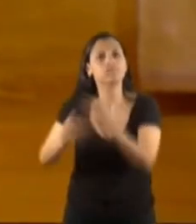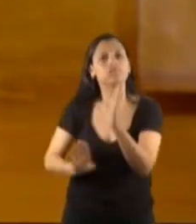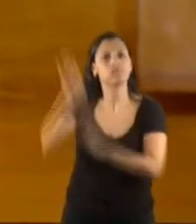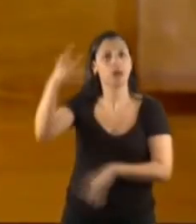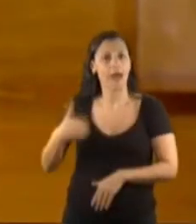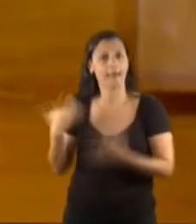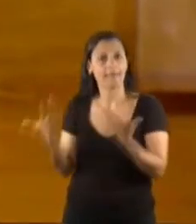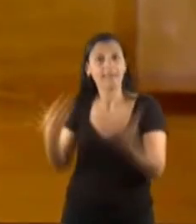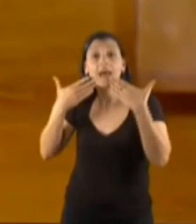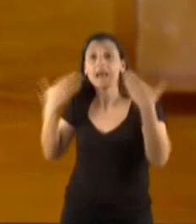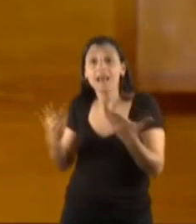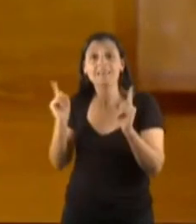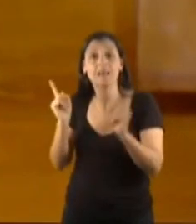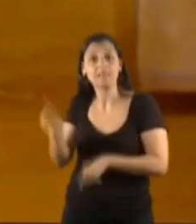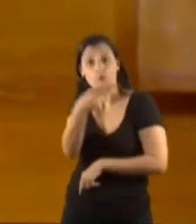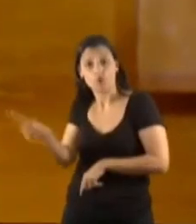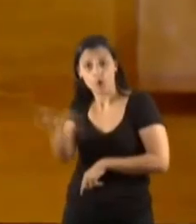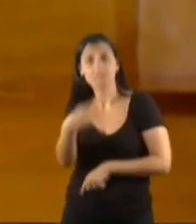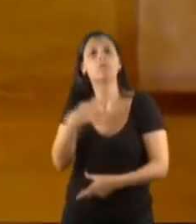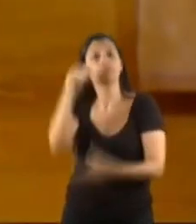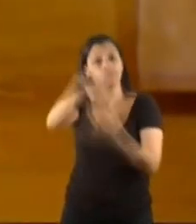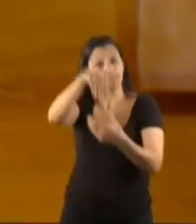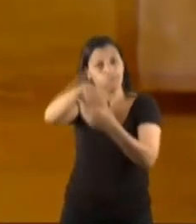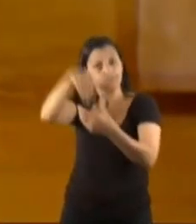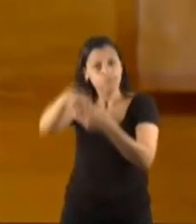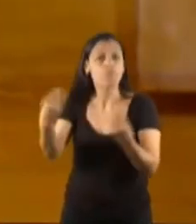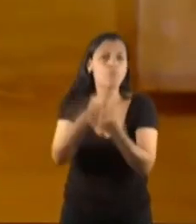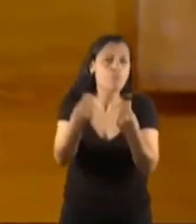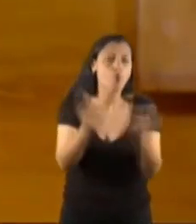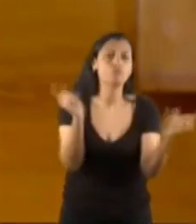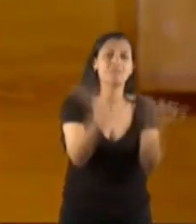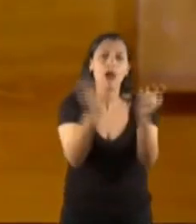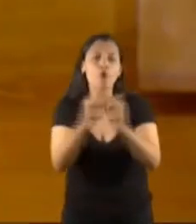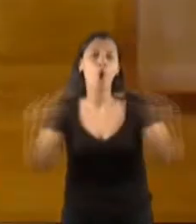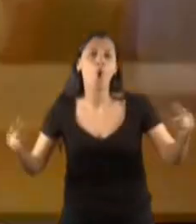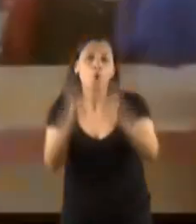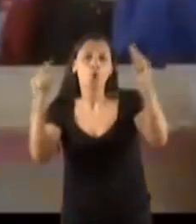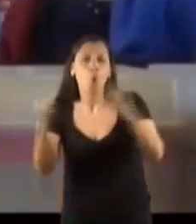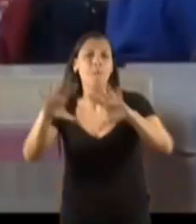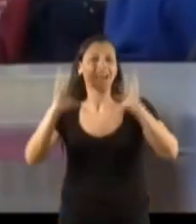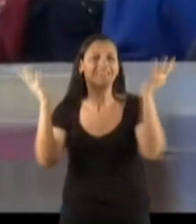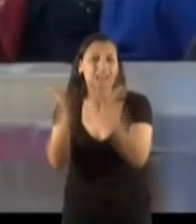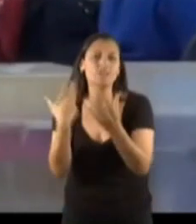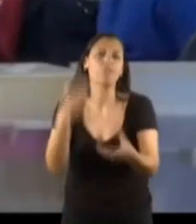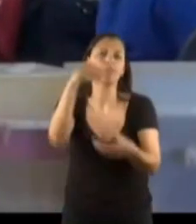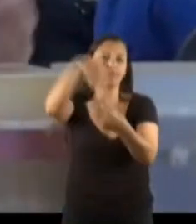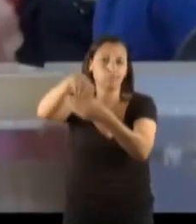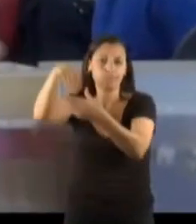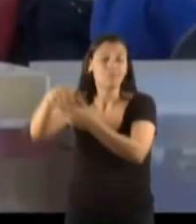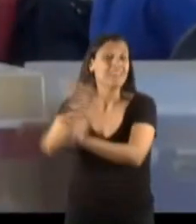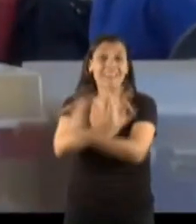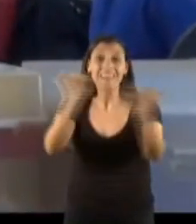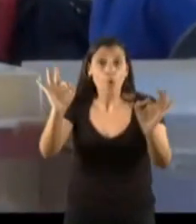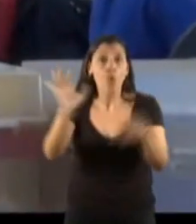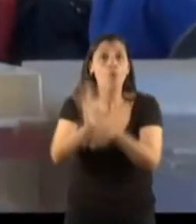yo he participado en estos cuatro años en un montón de Cumbres internacionales en ninguna Cumbre estuvo ausente